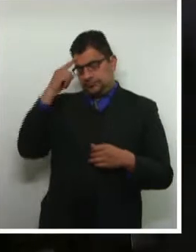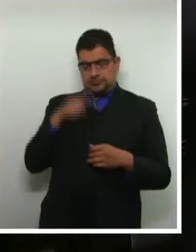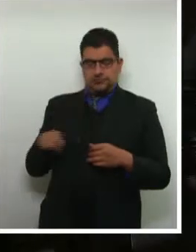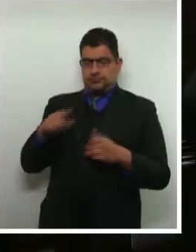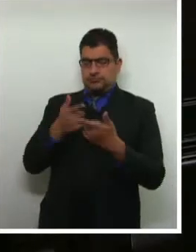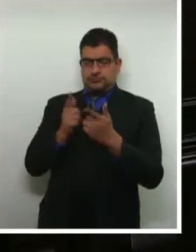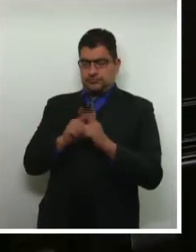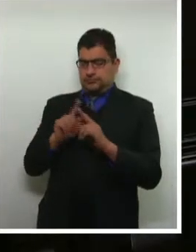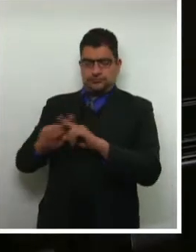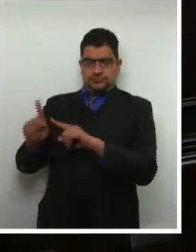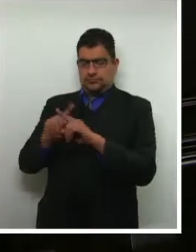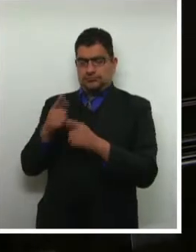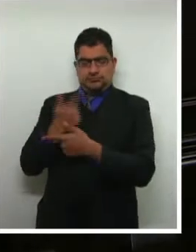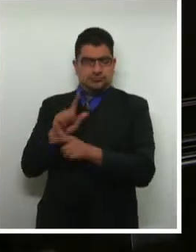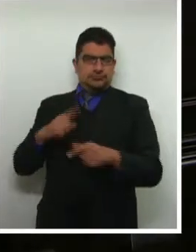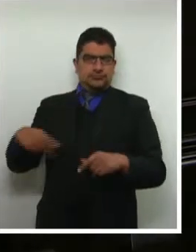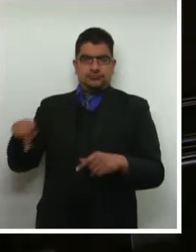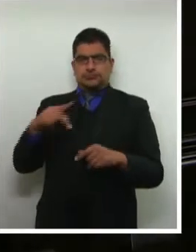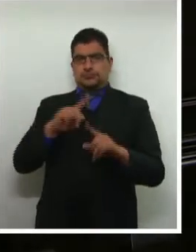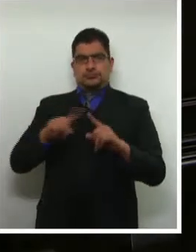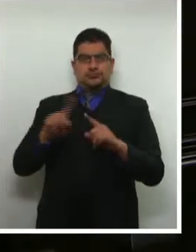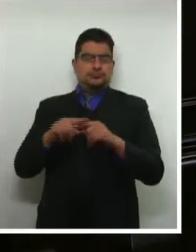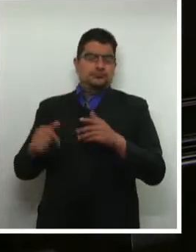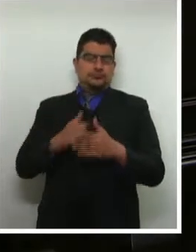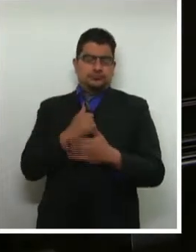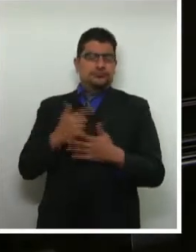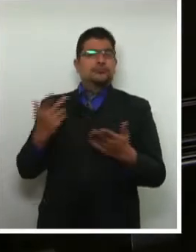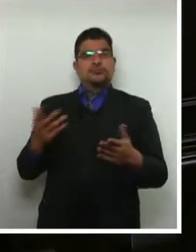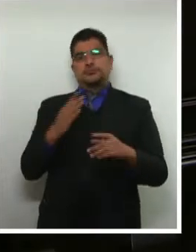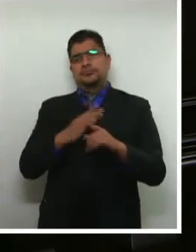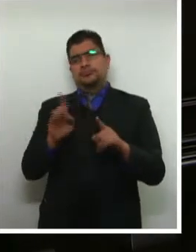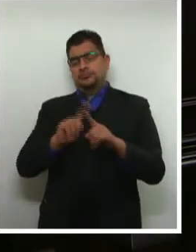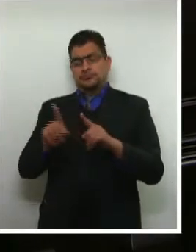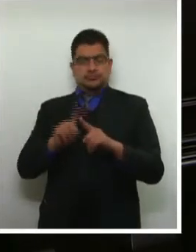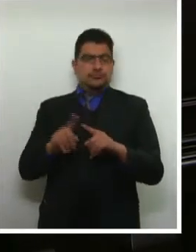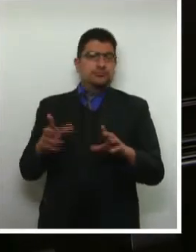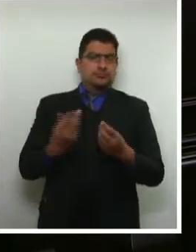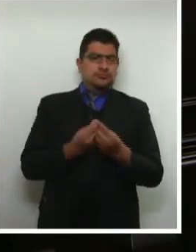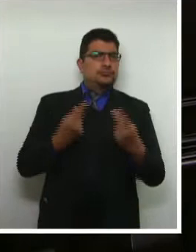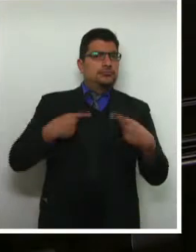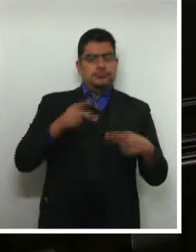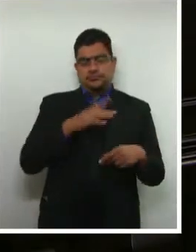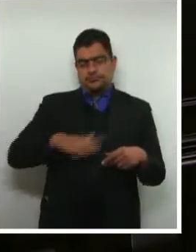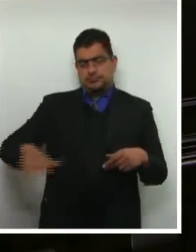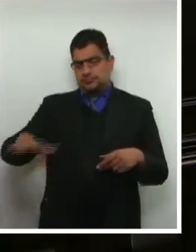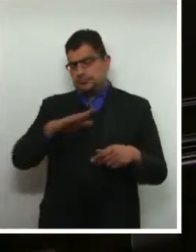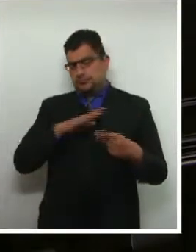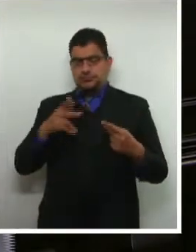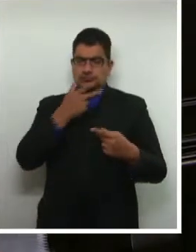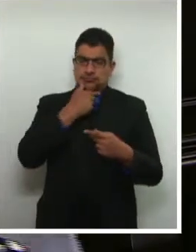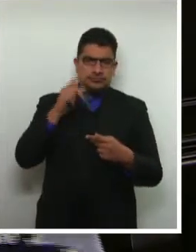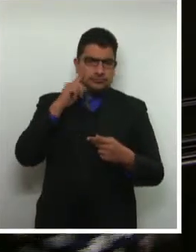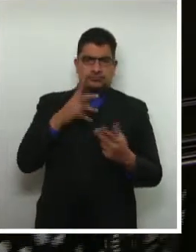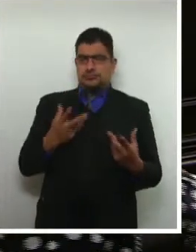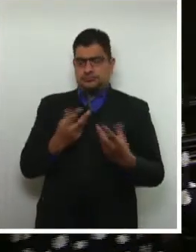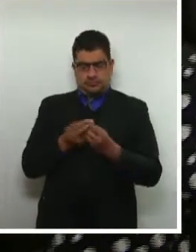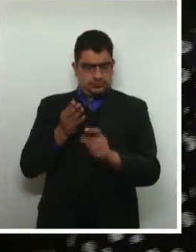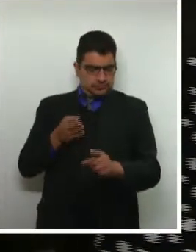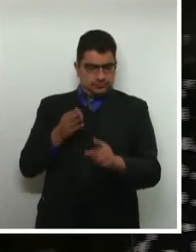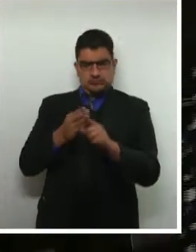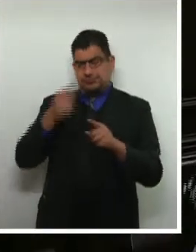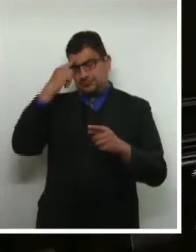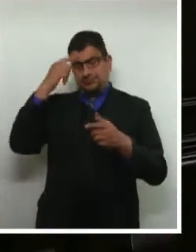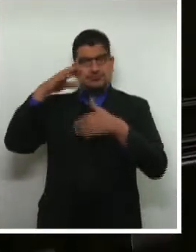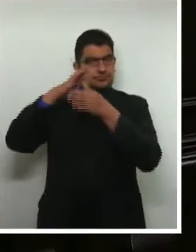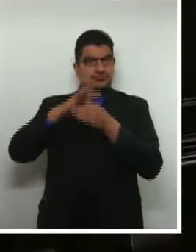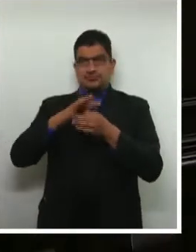autónomos, presuntamente ciudadanos, todo el control de las políticas públicas enteras de sectores que deben tener o deben estar bajo la rectoría